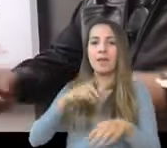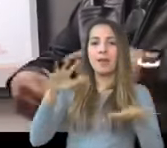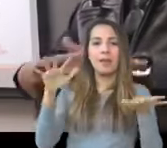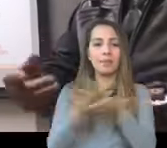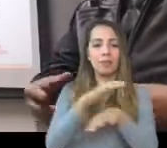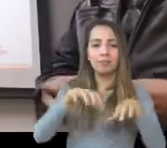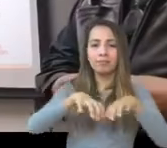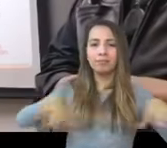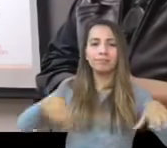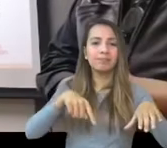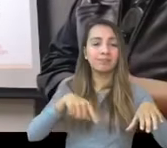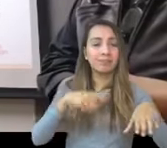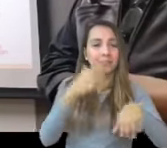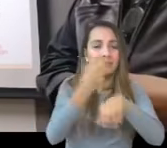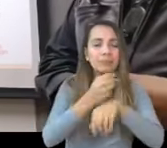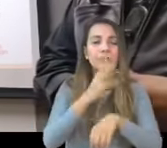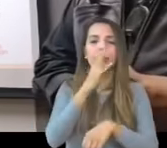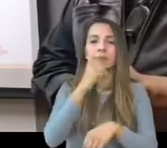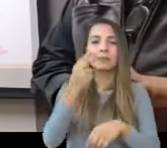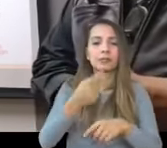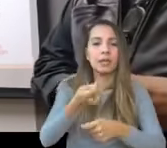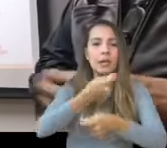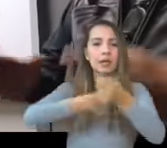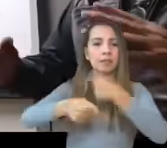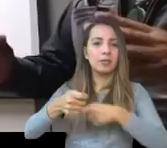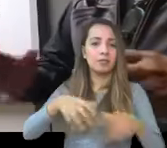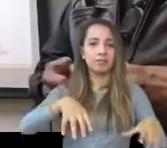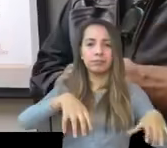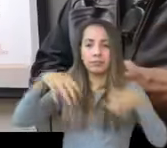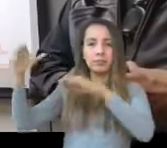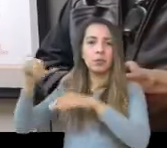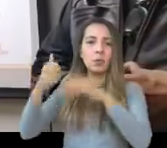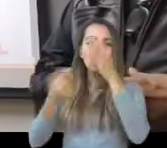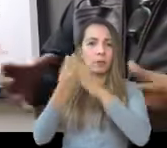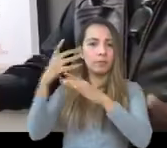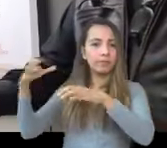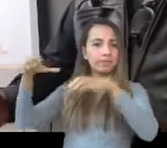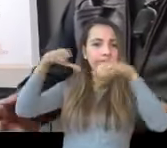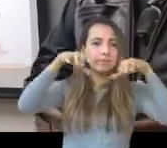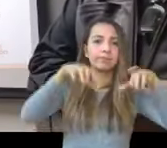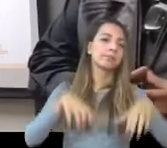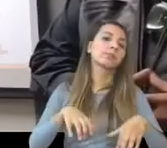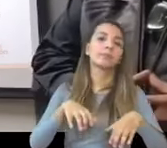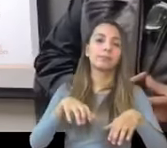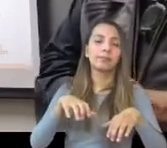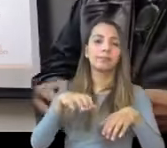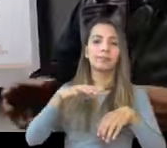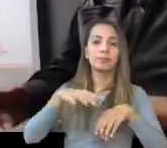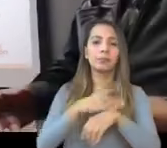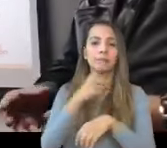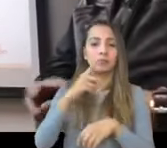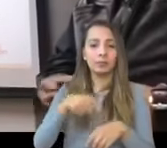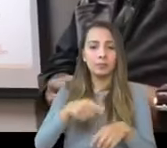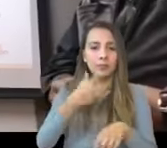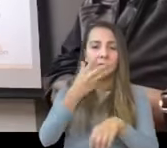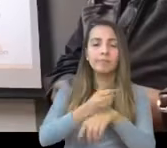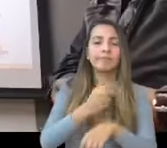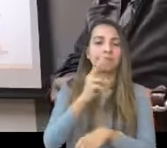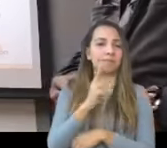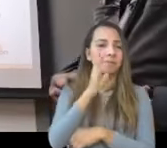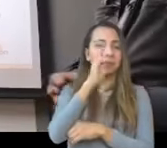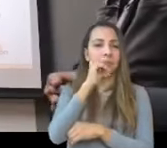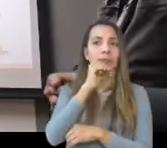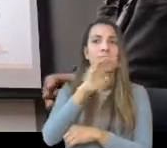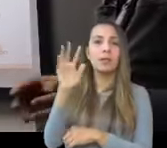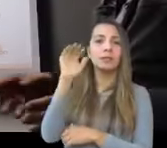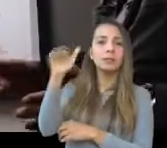es difícil reparar un tubo de fibra de vidrio, que pues, seguimos pensando por qué pusieron un tubo de fibra de vidrio, pero bueno, ahí está